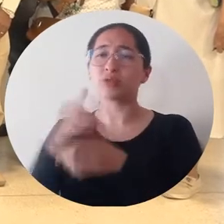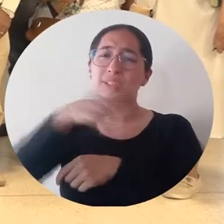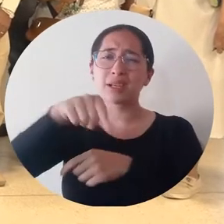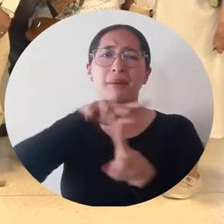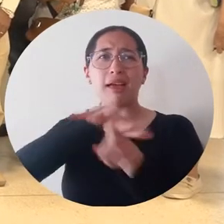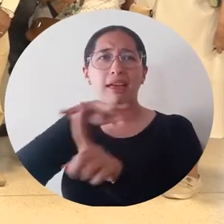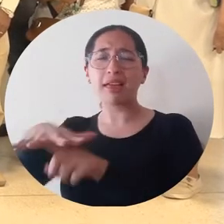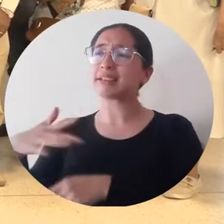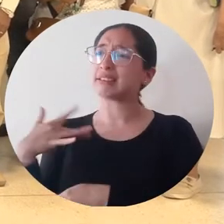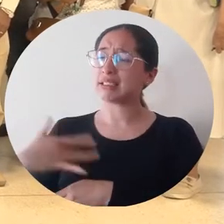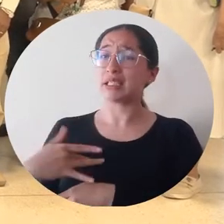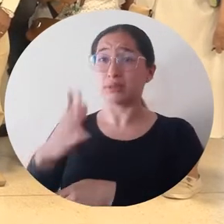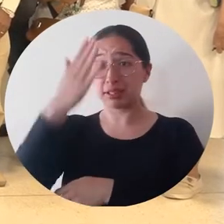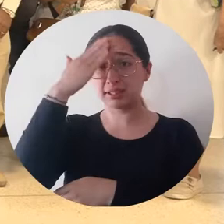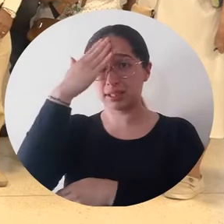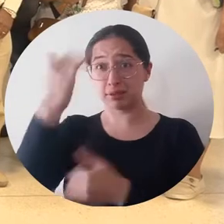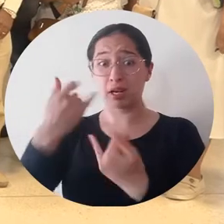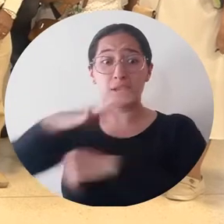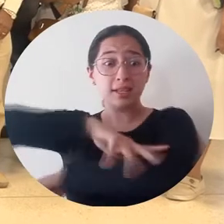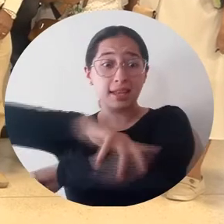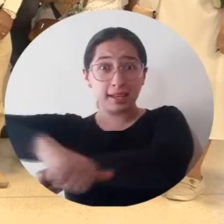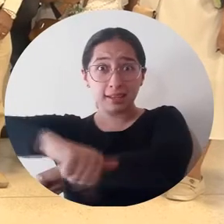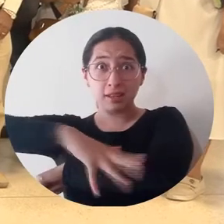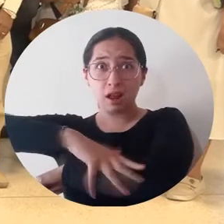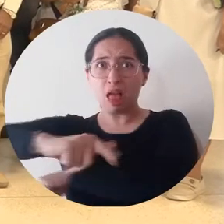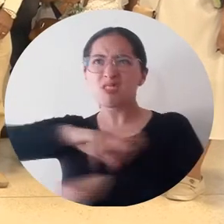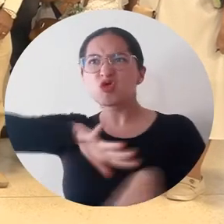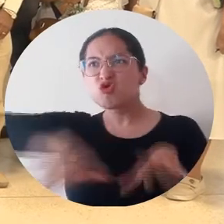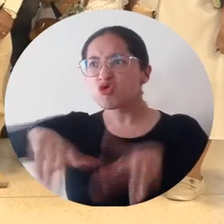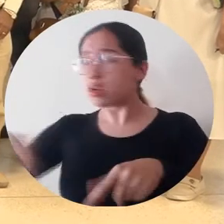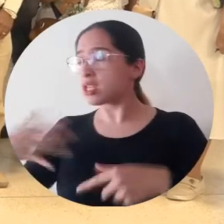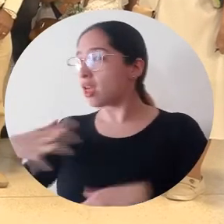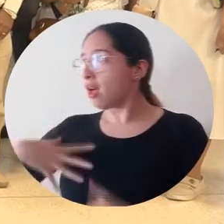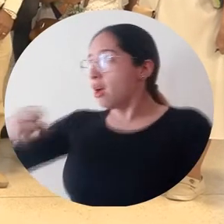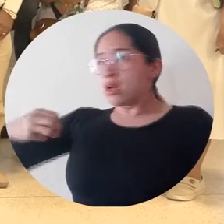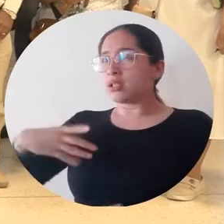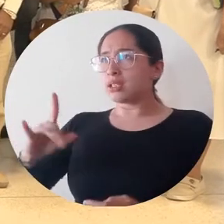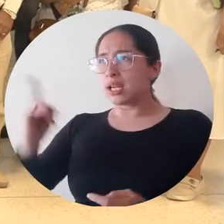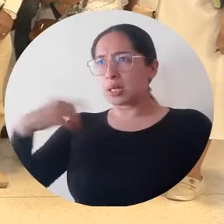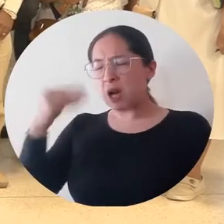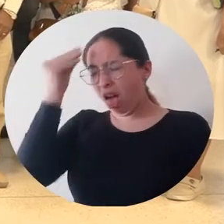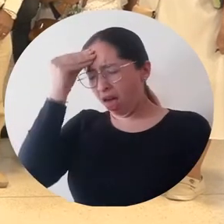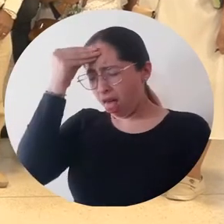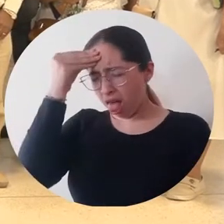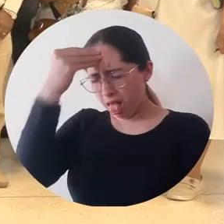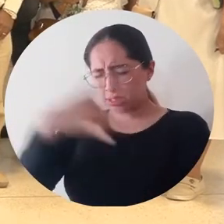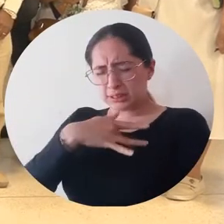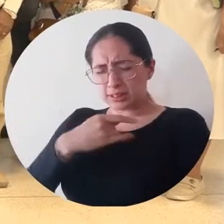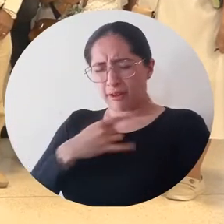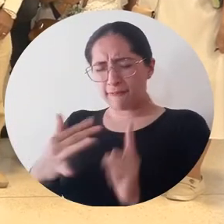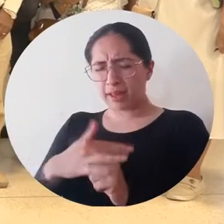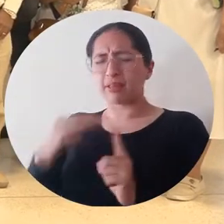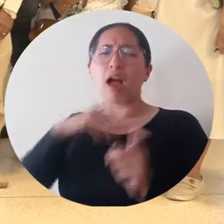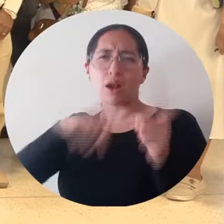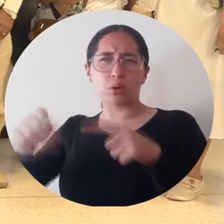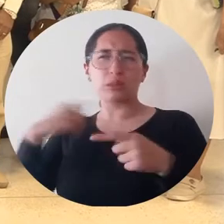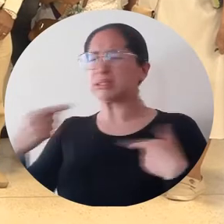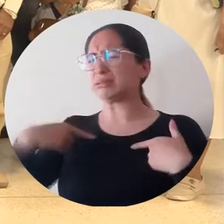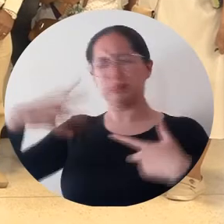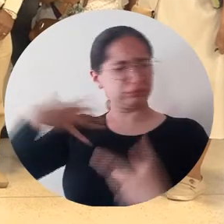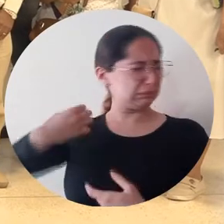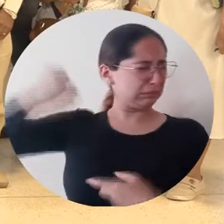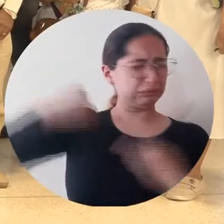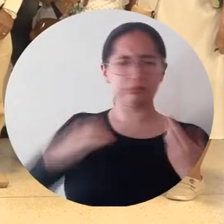sido agredidos, porque el sufrir un atraco puede ser un hecho muy traumático para un joven que nunca ha vivido esa acción. Pero sobre todo el llamado